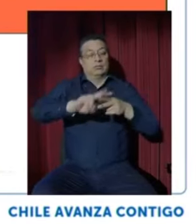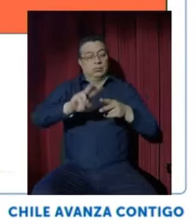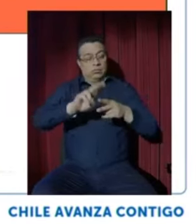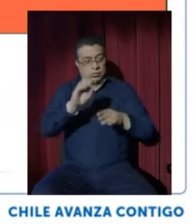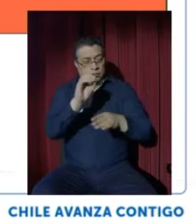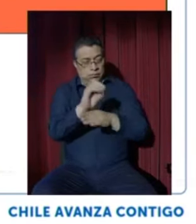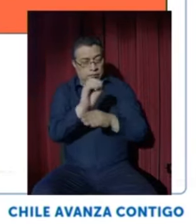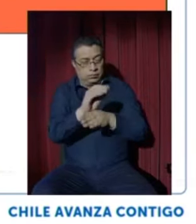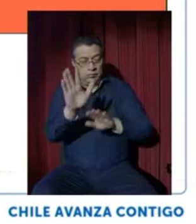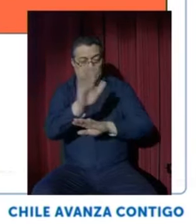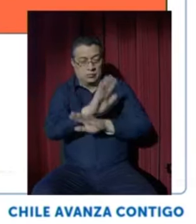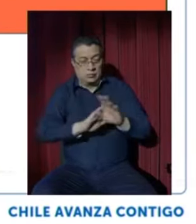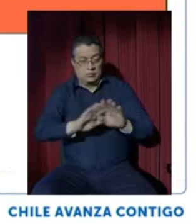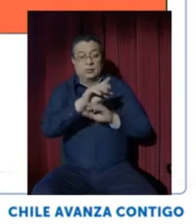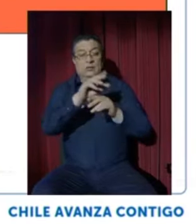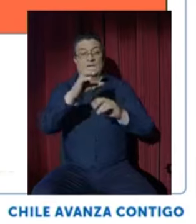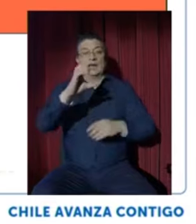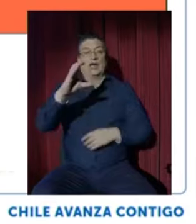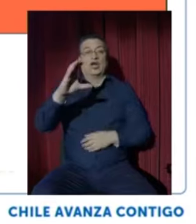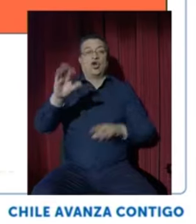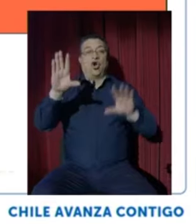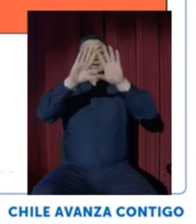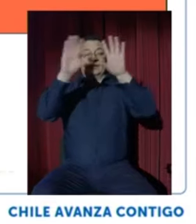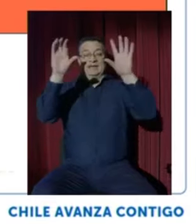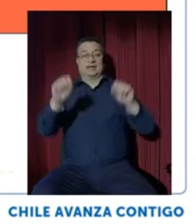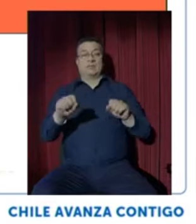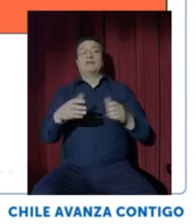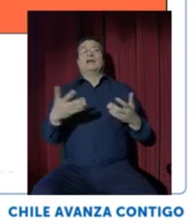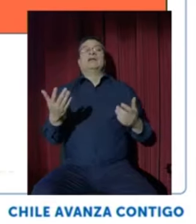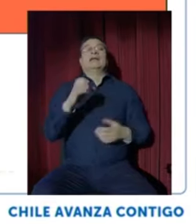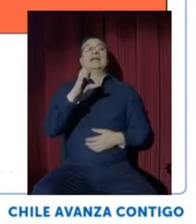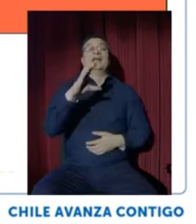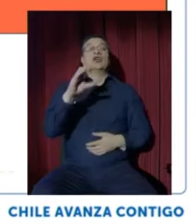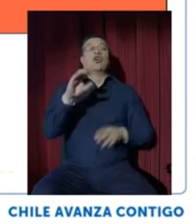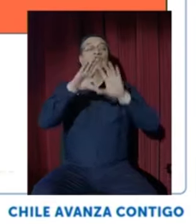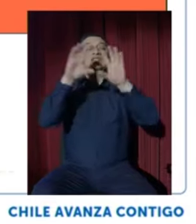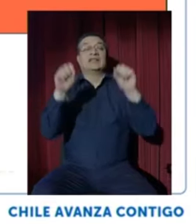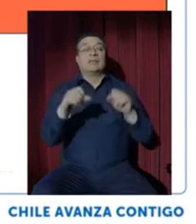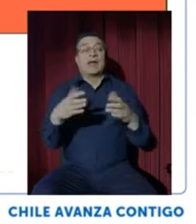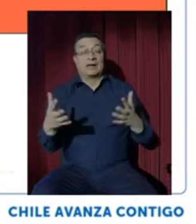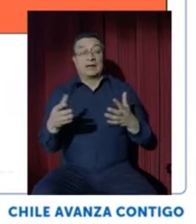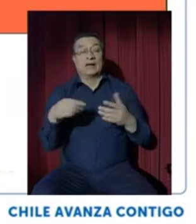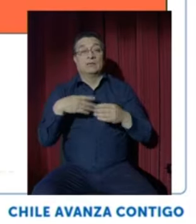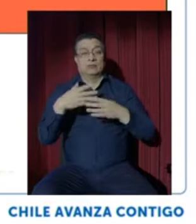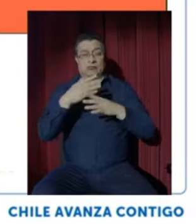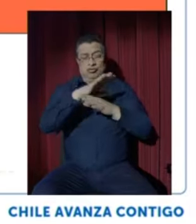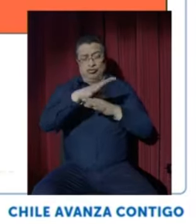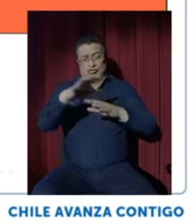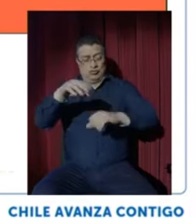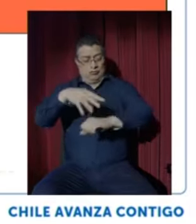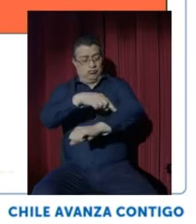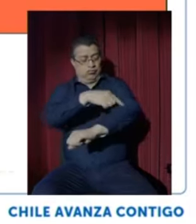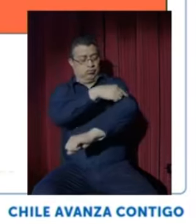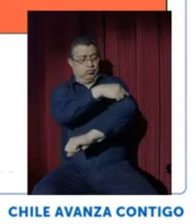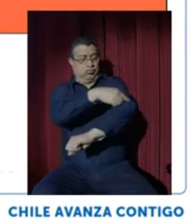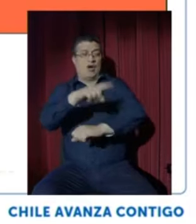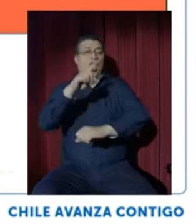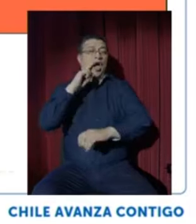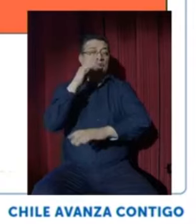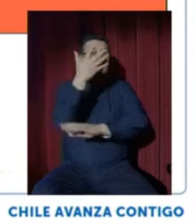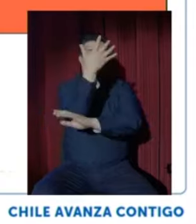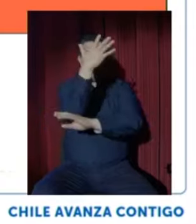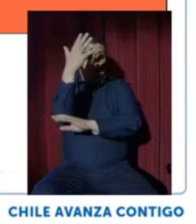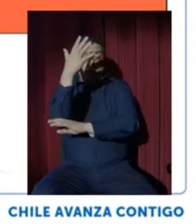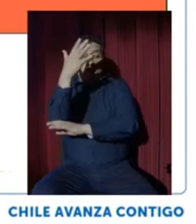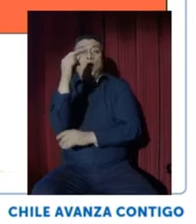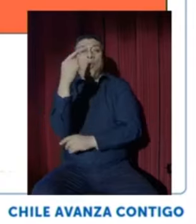conservación de los ecosistemas cuando hablamos de ecosistema donde hay una cobertura boscosa donde hay árboles aunque sea